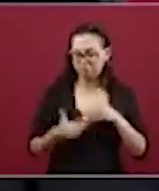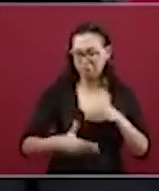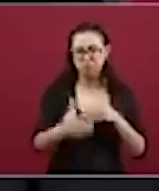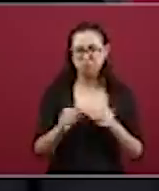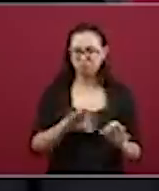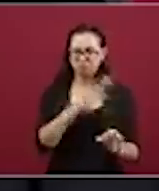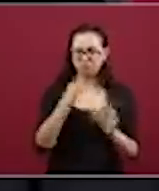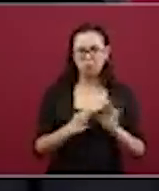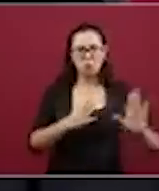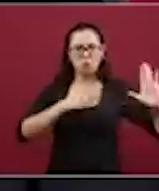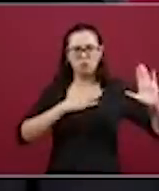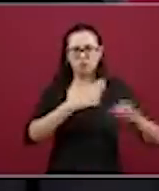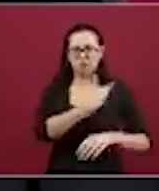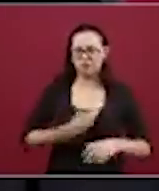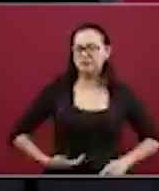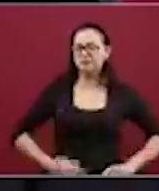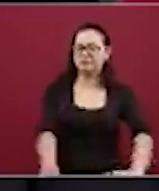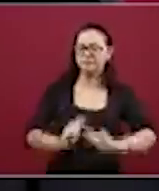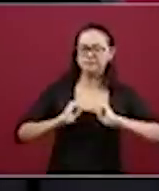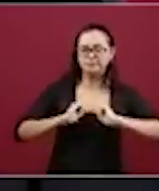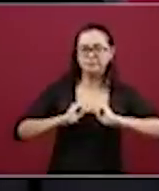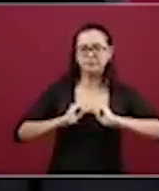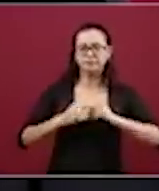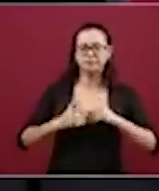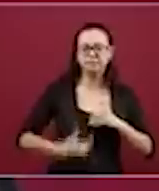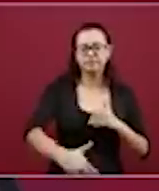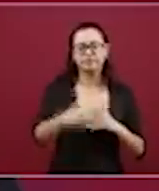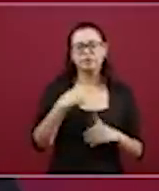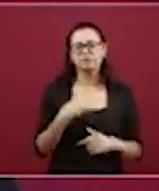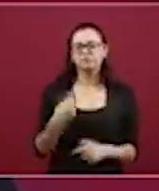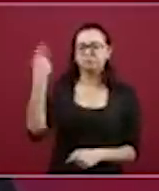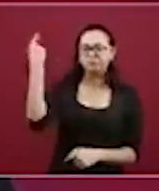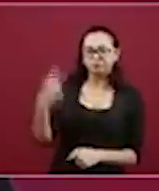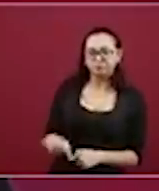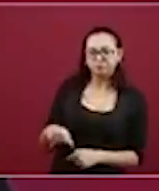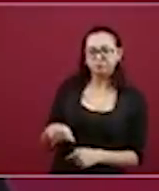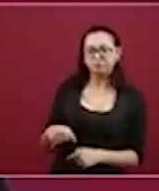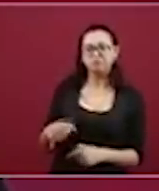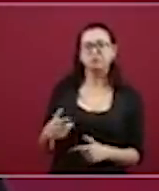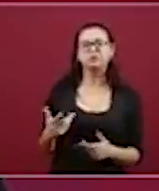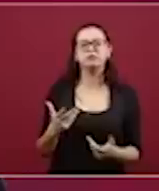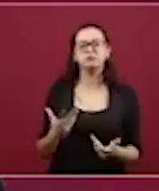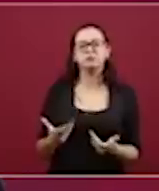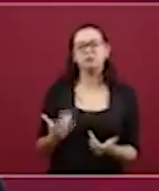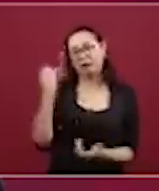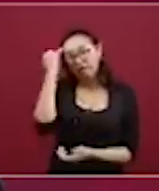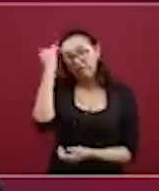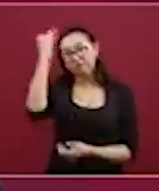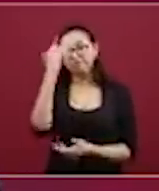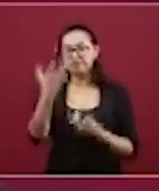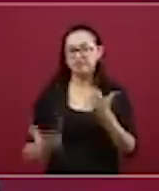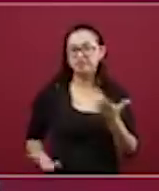constitucional, di instrucciones para la elaboración de una